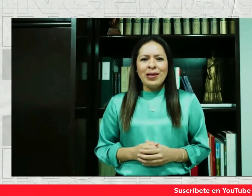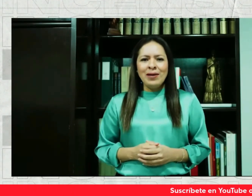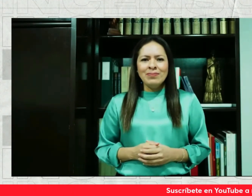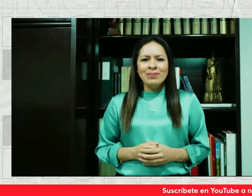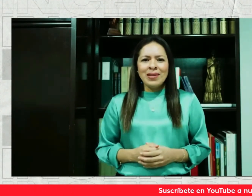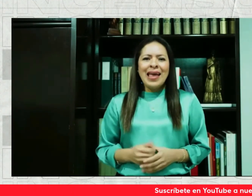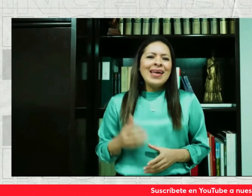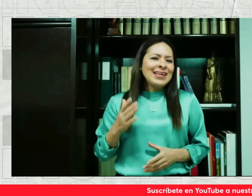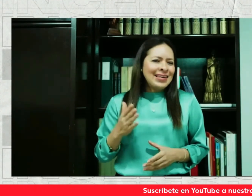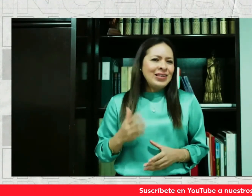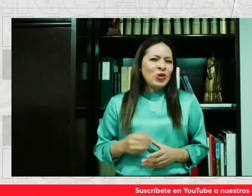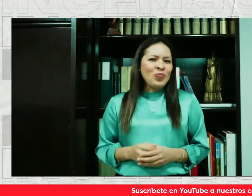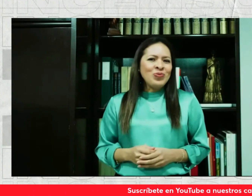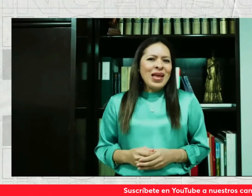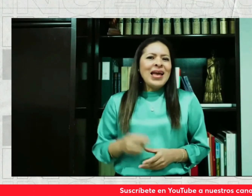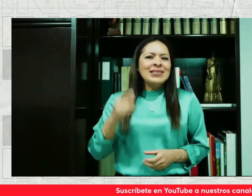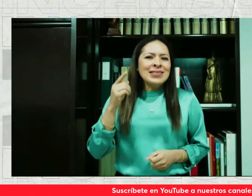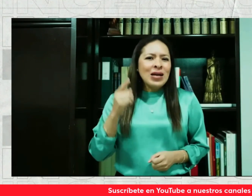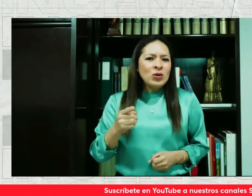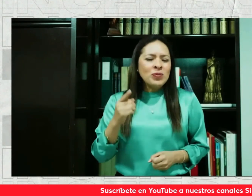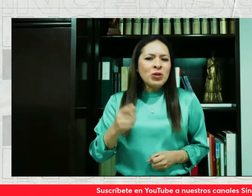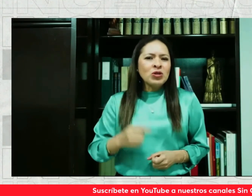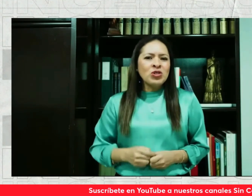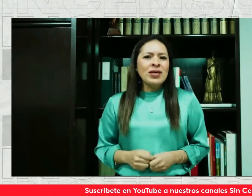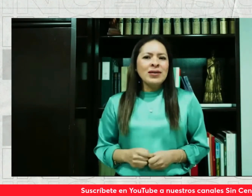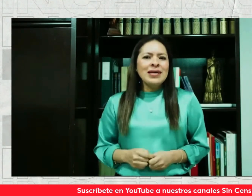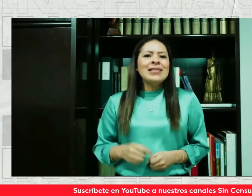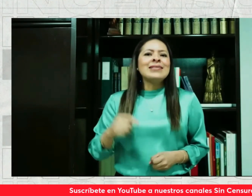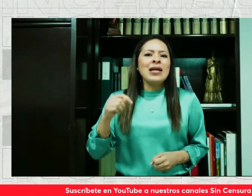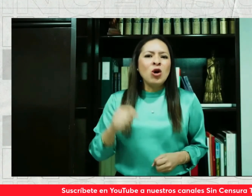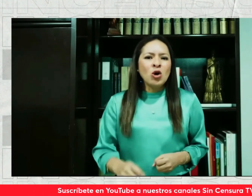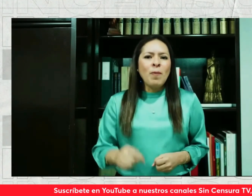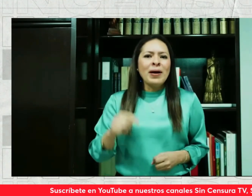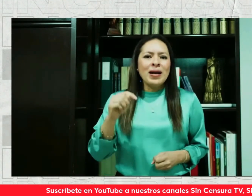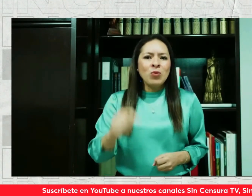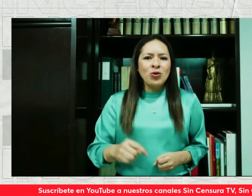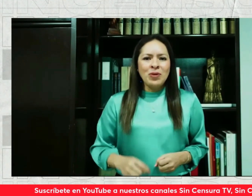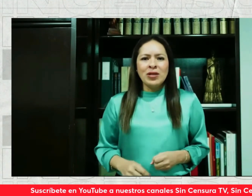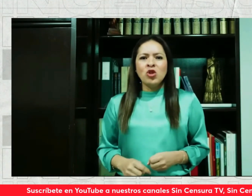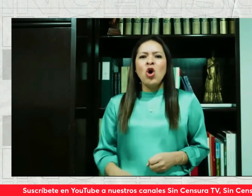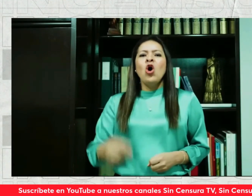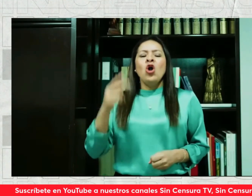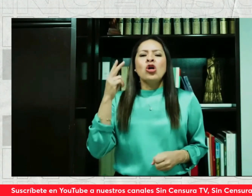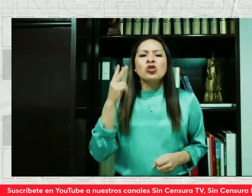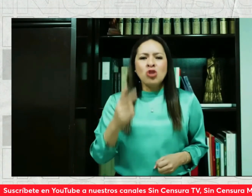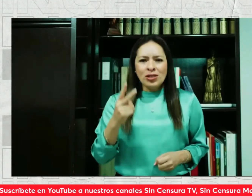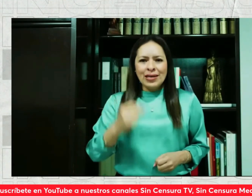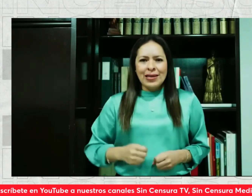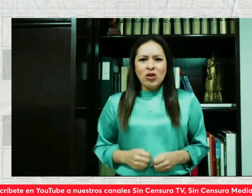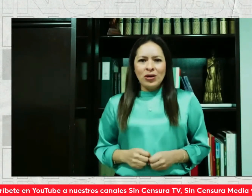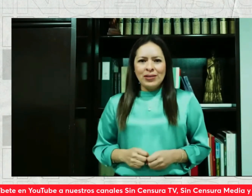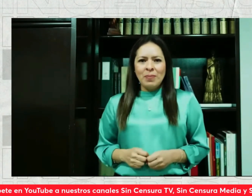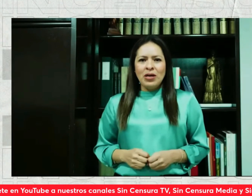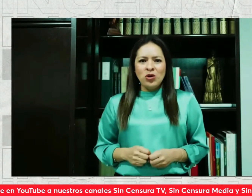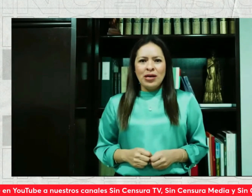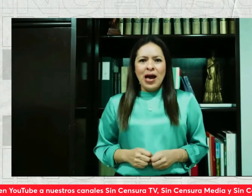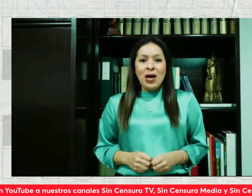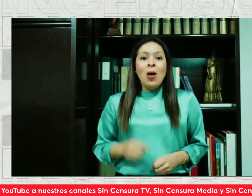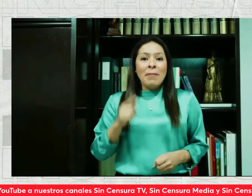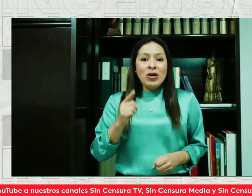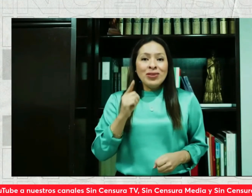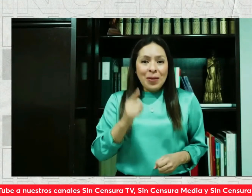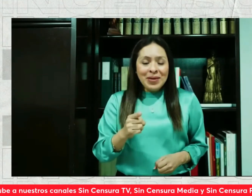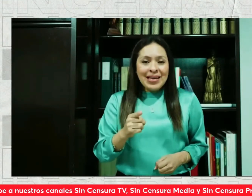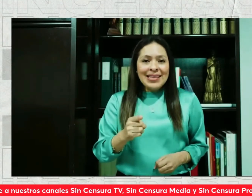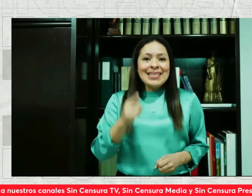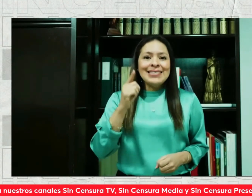Morena? Quinto, en San Luis Potosí se logró para el movimiento los 2 senadores de mayoría,